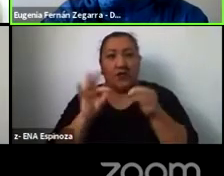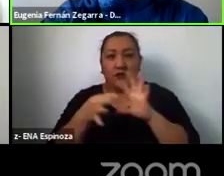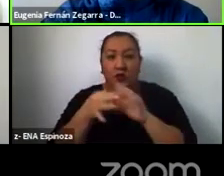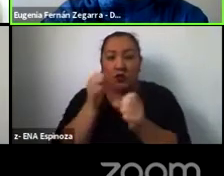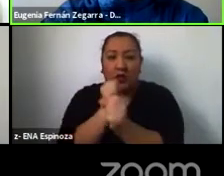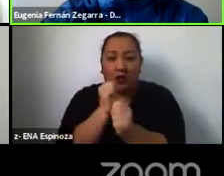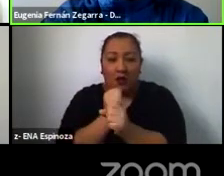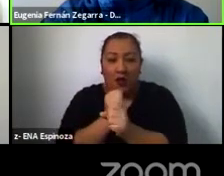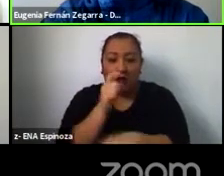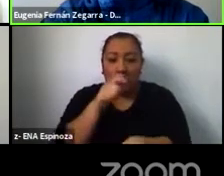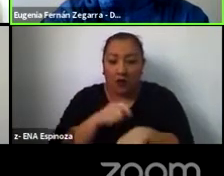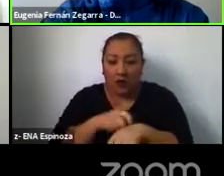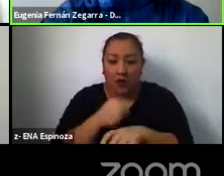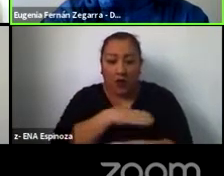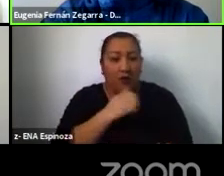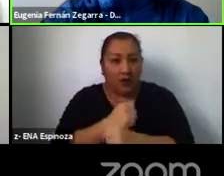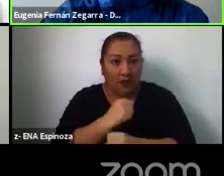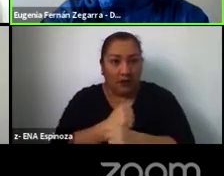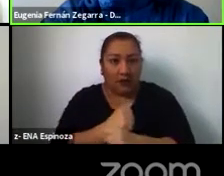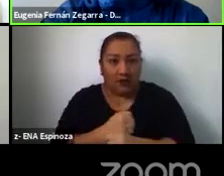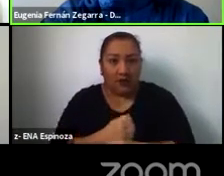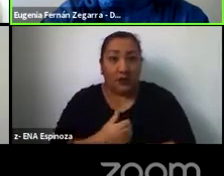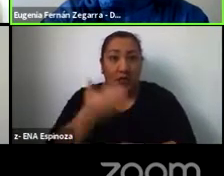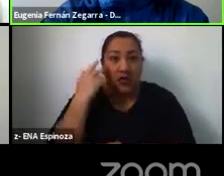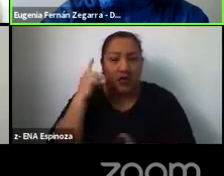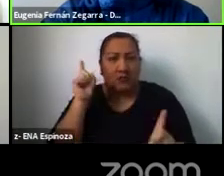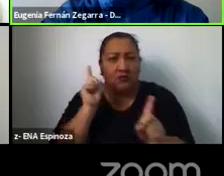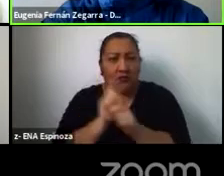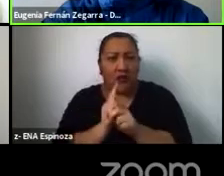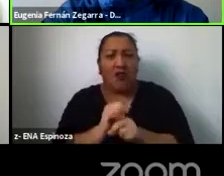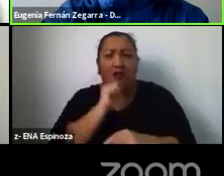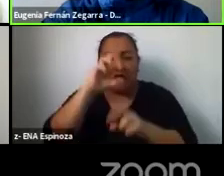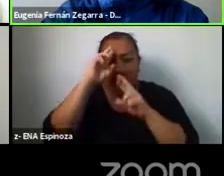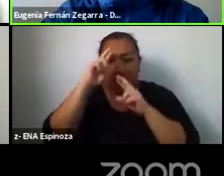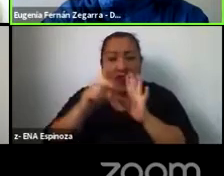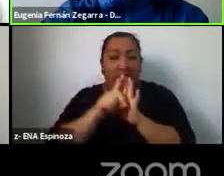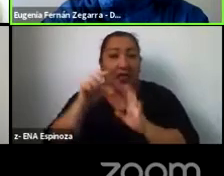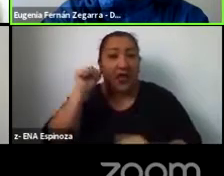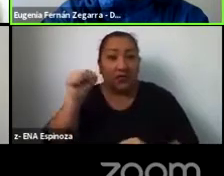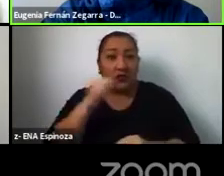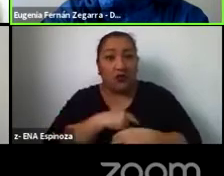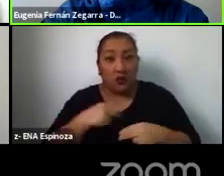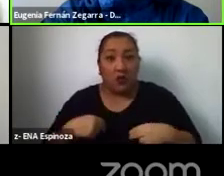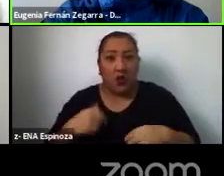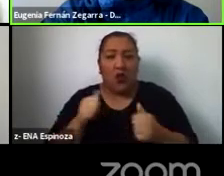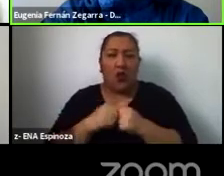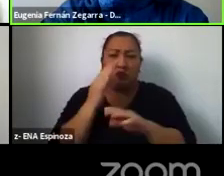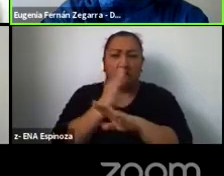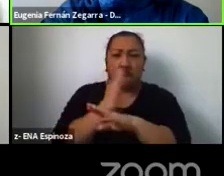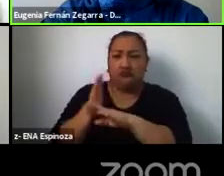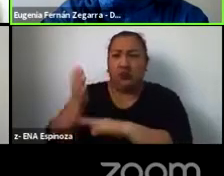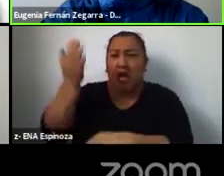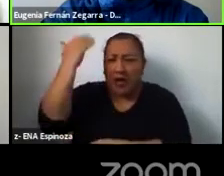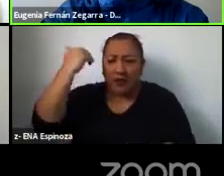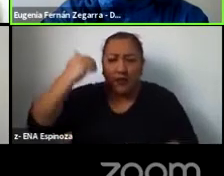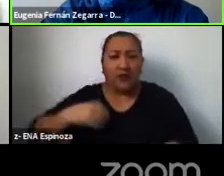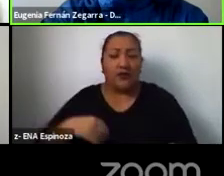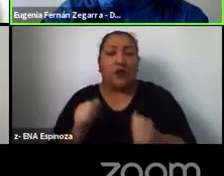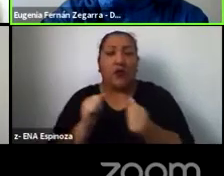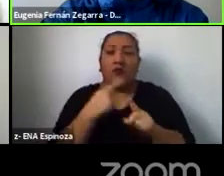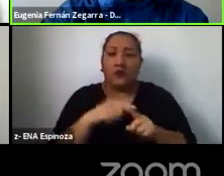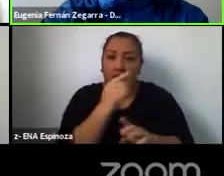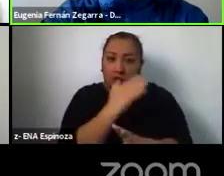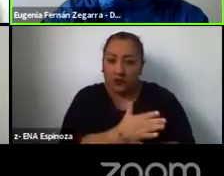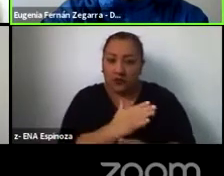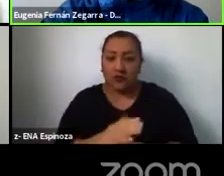momento que le tocó actuar, desde enfrentar la violación de los derechos humanos en un régimen autoritario, así como en los sucesivos